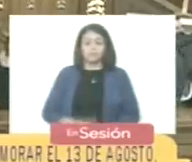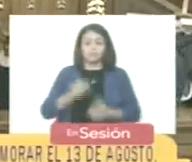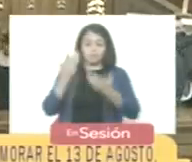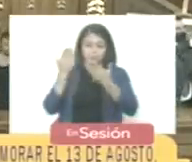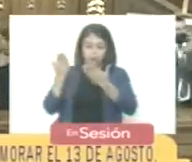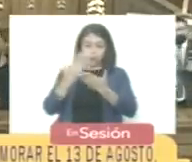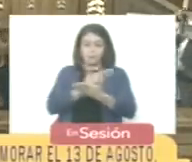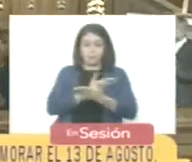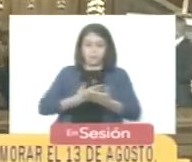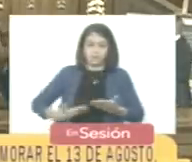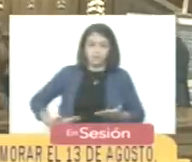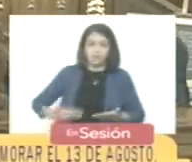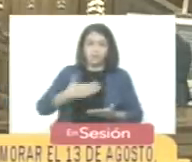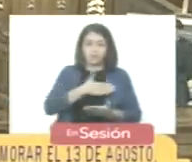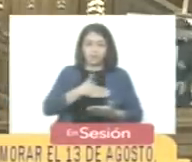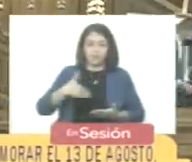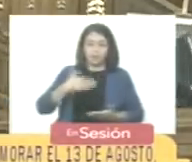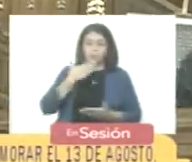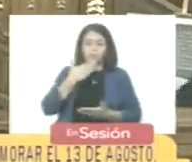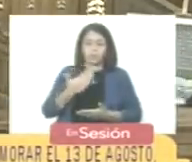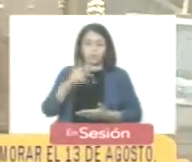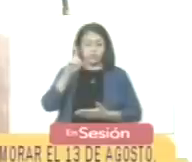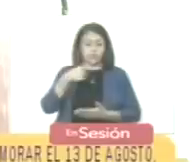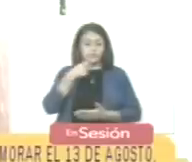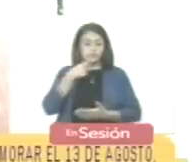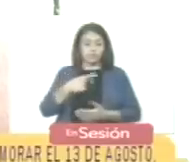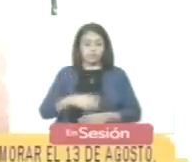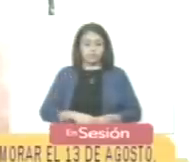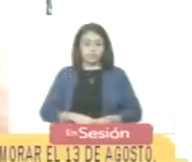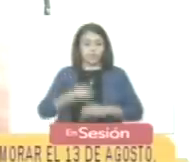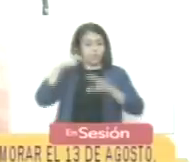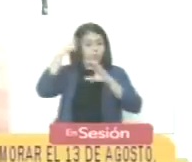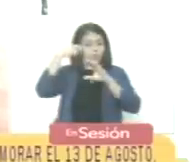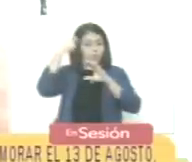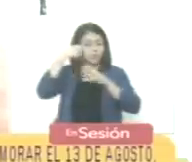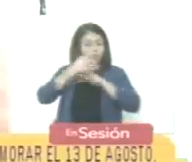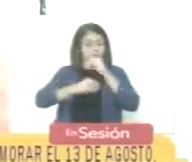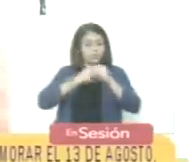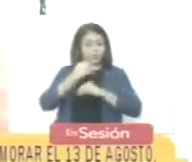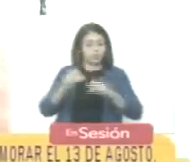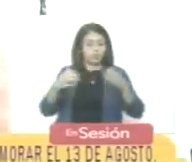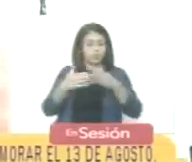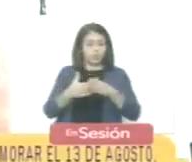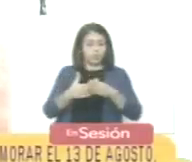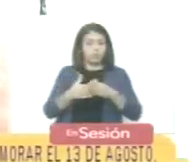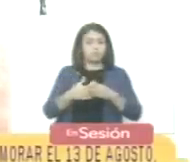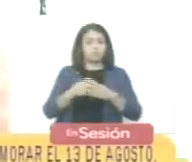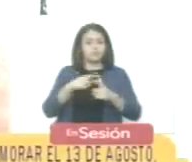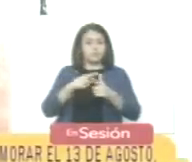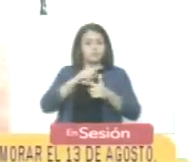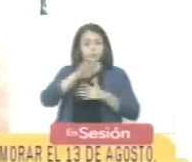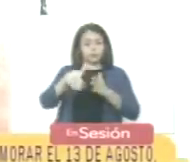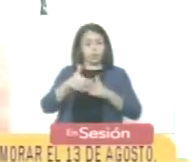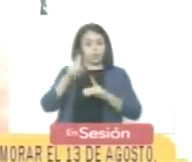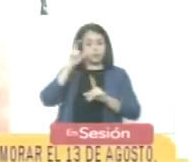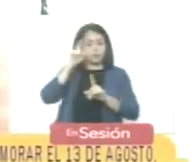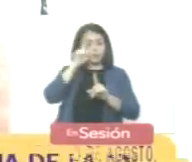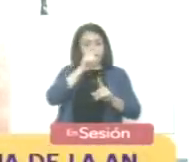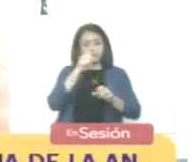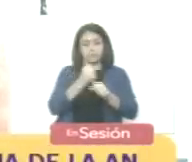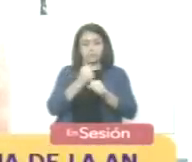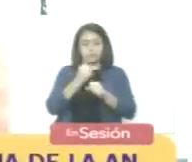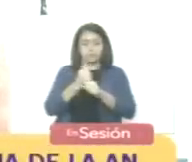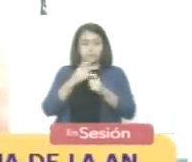también, presidente, quiero pedir para finalizar un video que elaboramos con el equipo que estamos recopilando sus enseñanzas y su